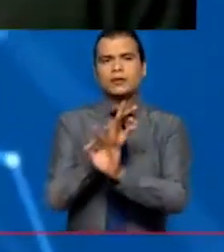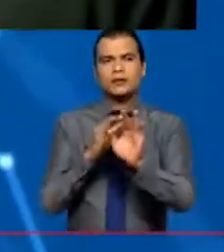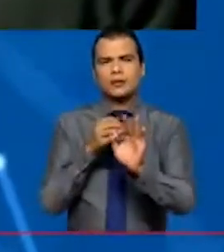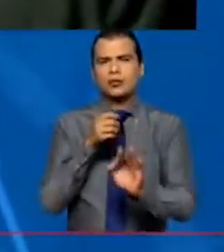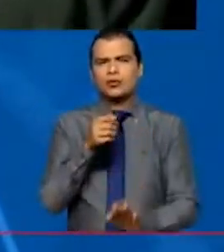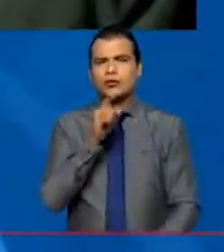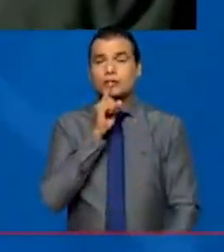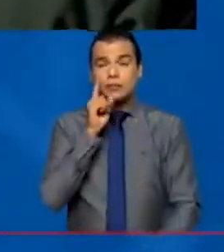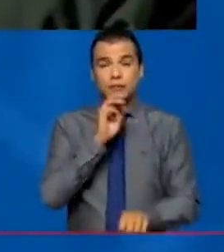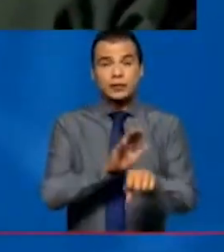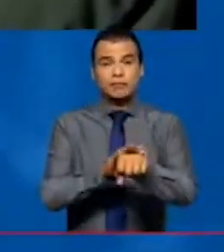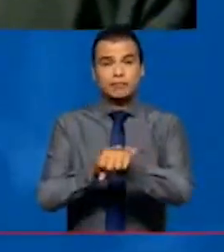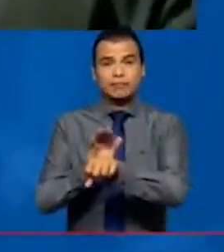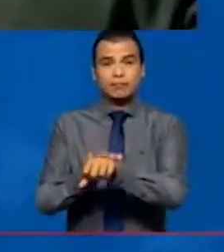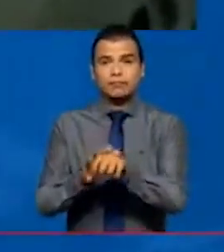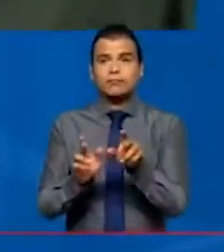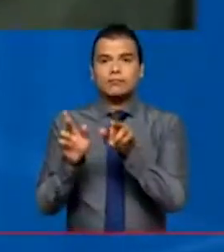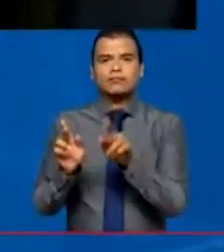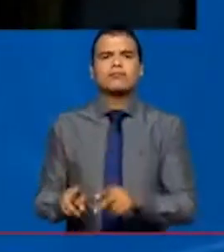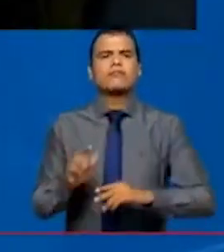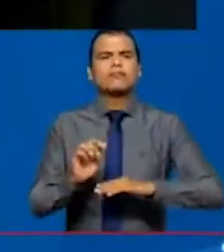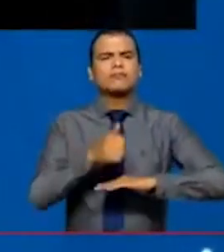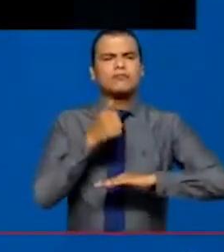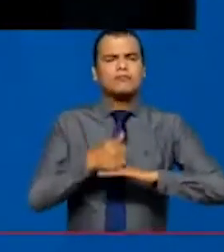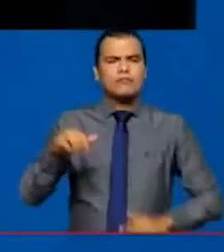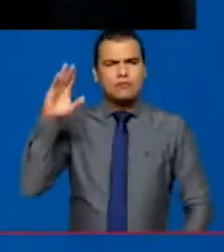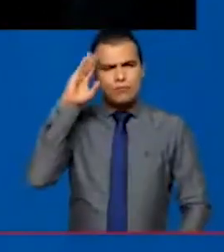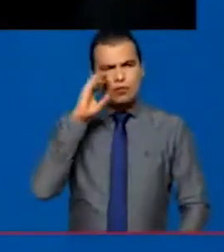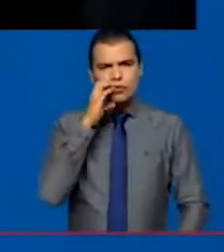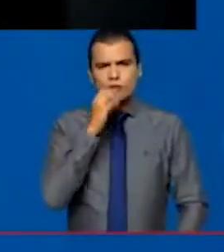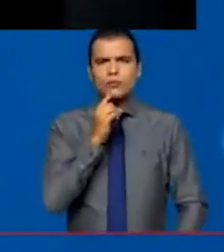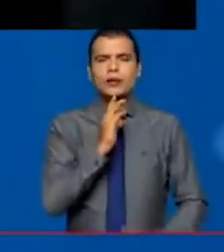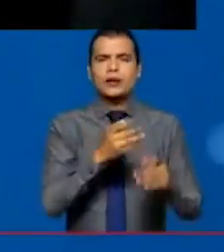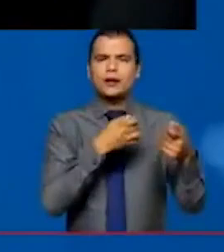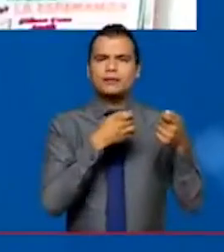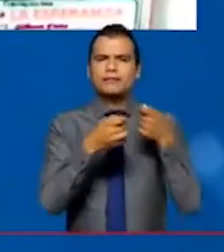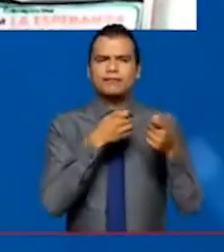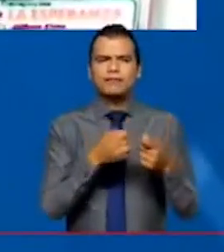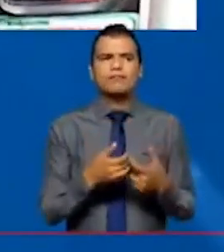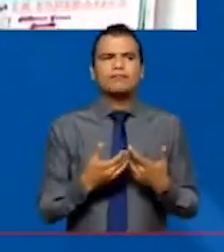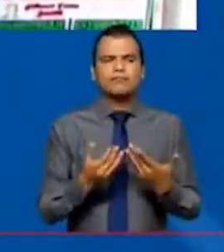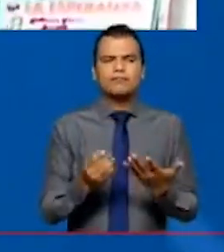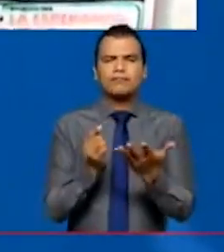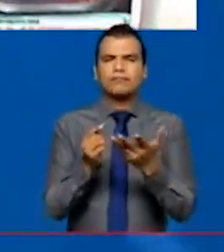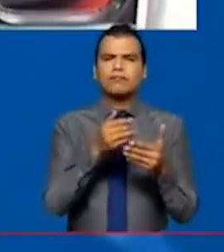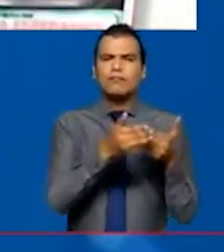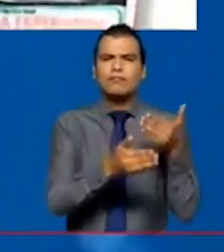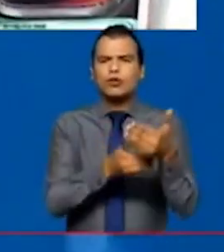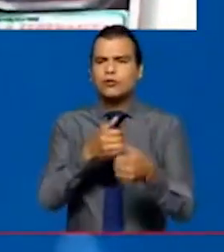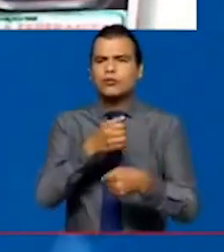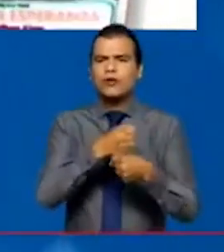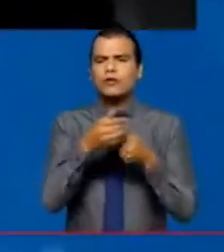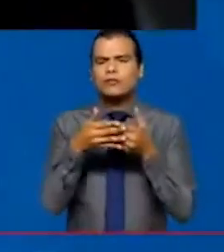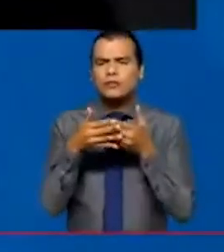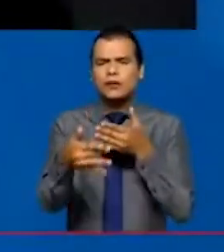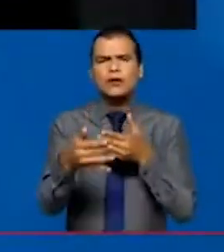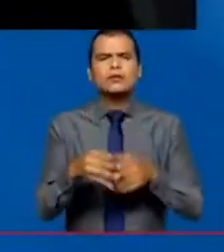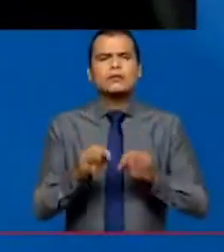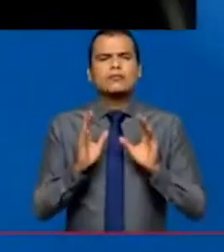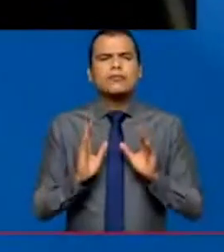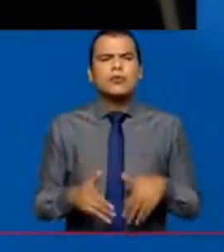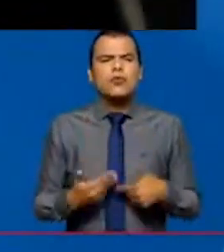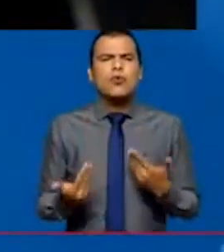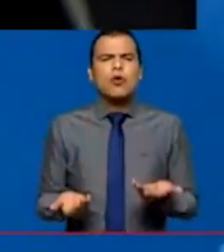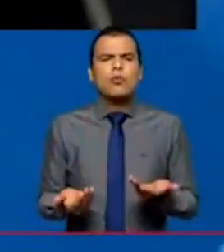Noticias, pero pues mire, el coronel Ever Gómez también nos comenta acerca de los detalles de estos operativos. Son más